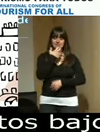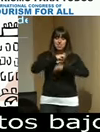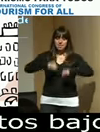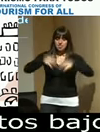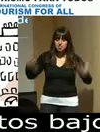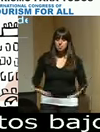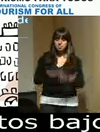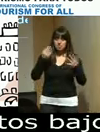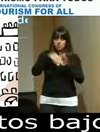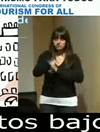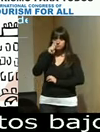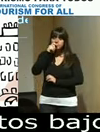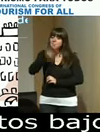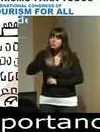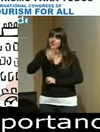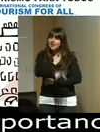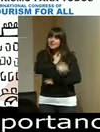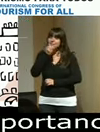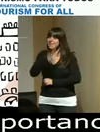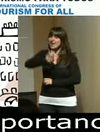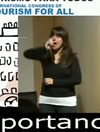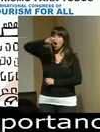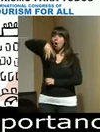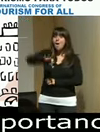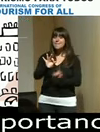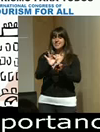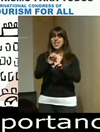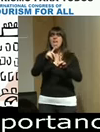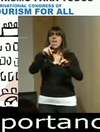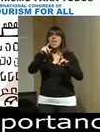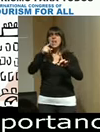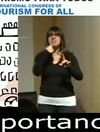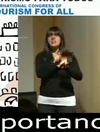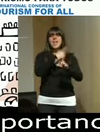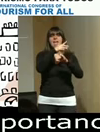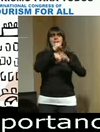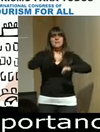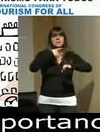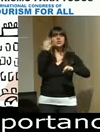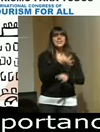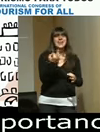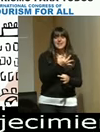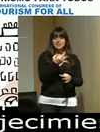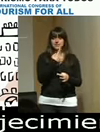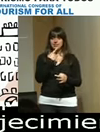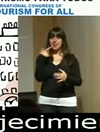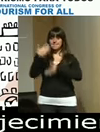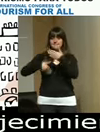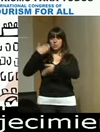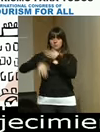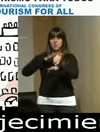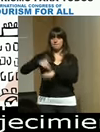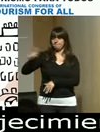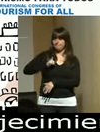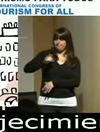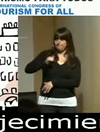importante introducir qué entiende la OMS por envejecimiento activo, que lo entiende como el proceso de aprovechar al máximo las